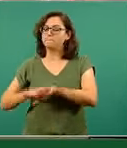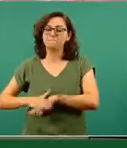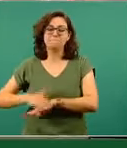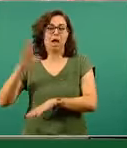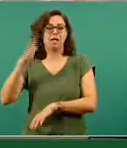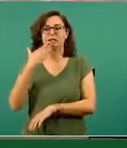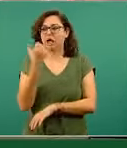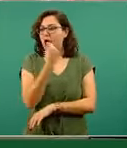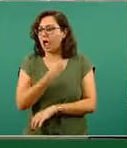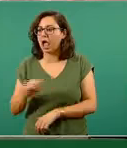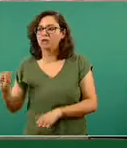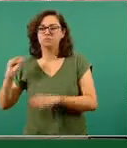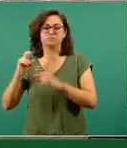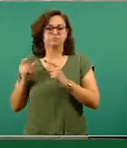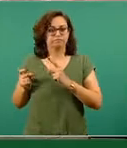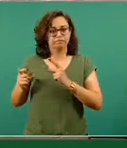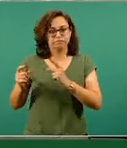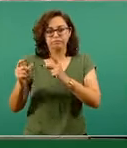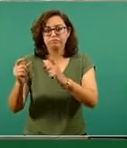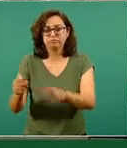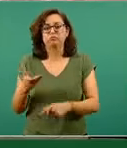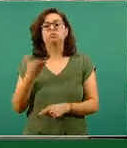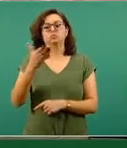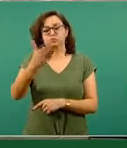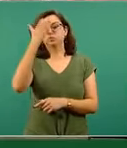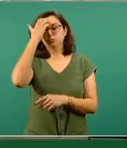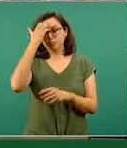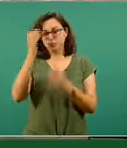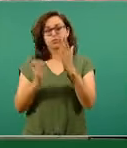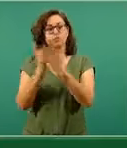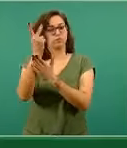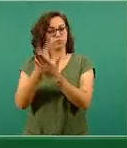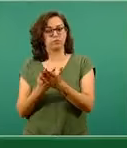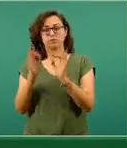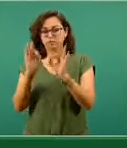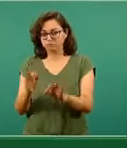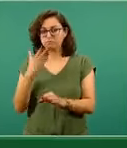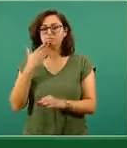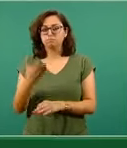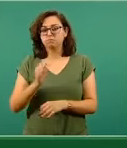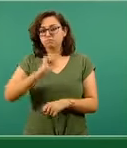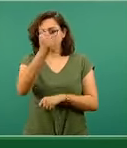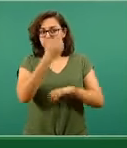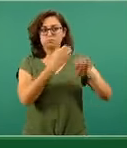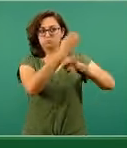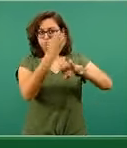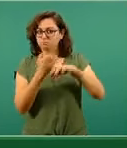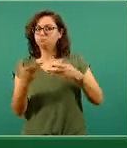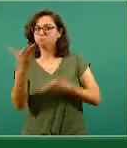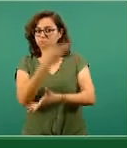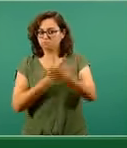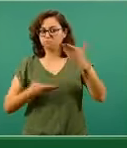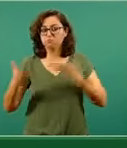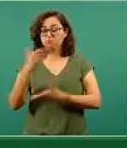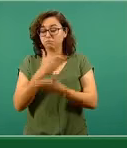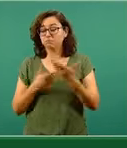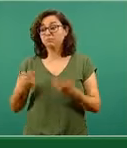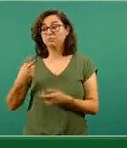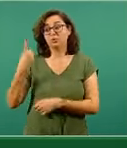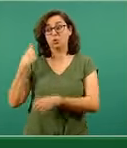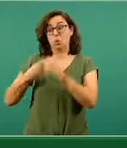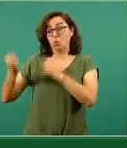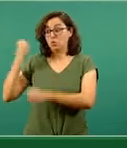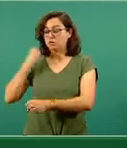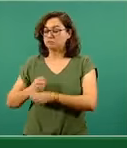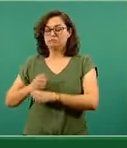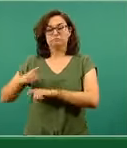también trasplanta. Ese modelo ustedes lo conocen muy bien, lo hemos compartido con otras entidades federativas, y a finales del año